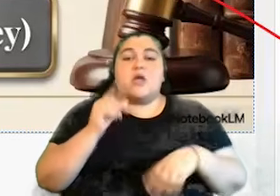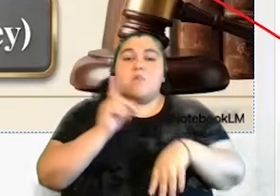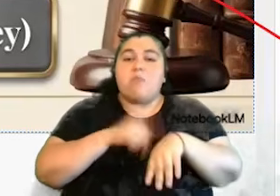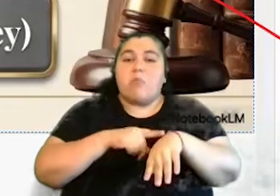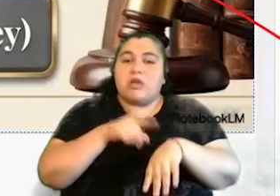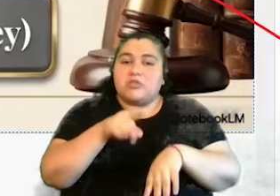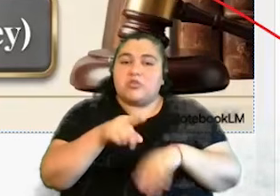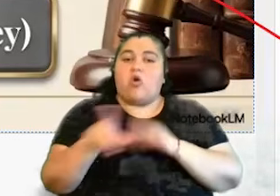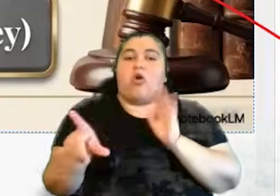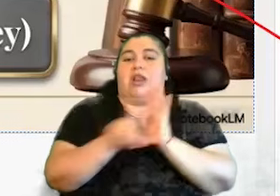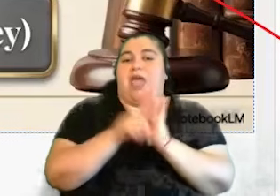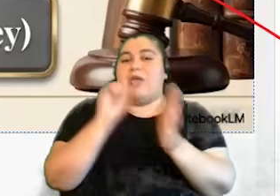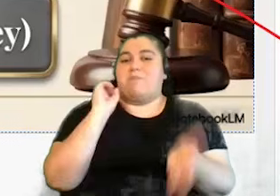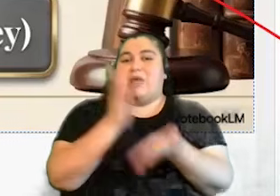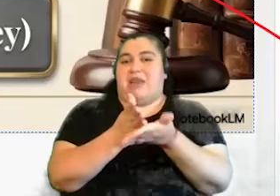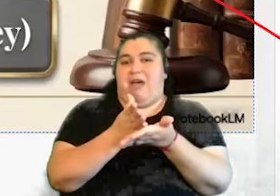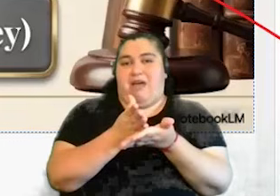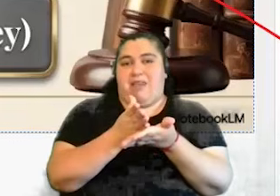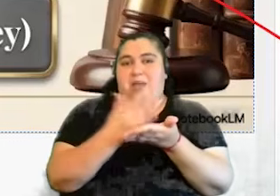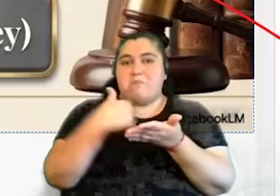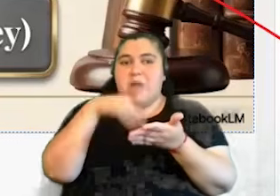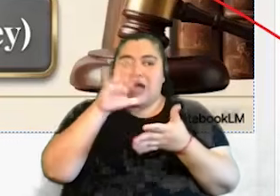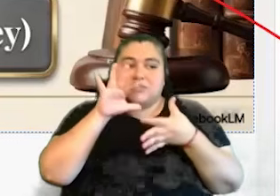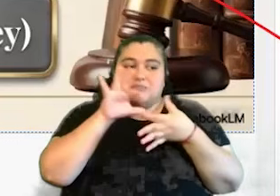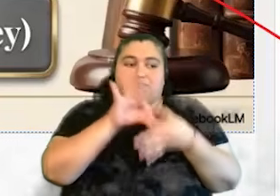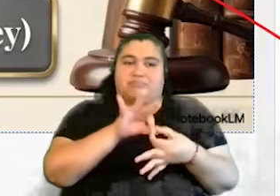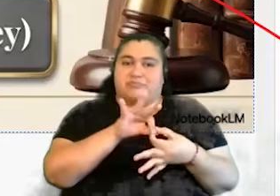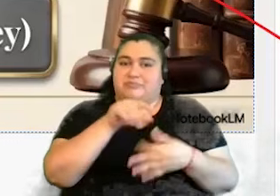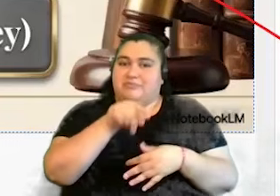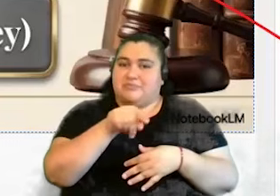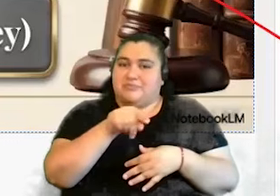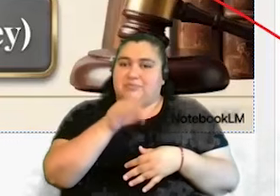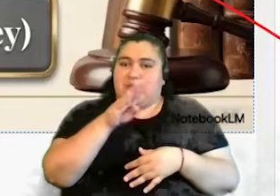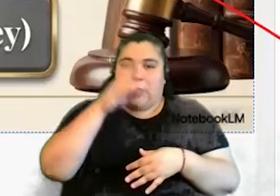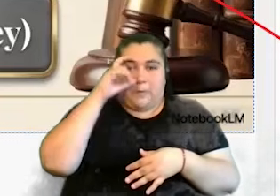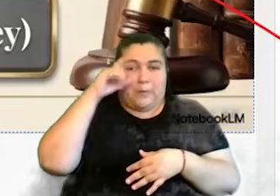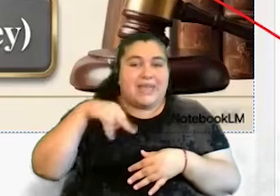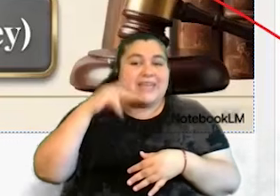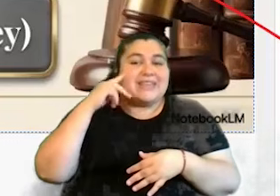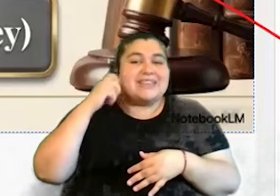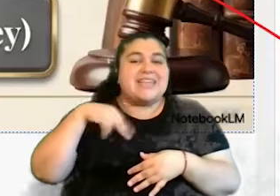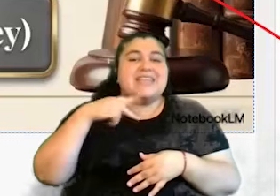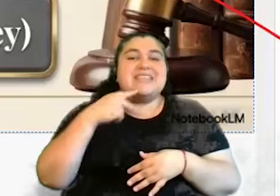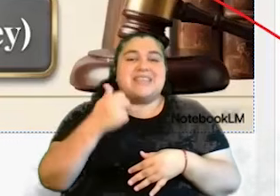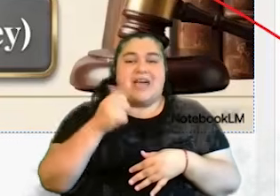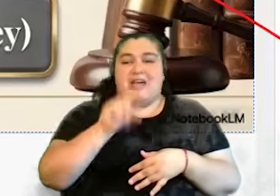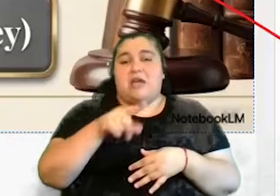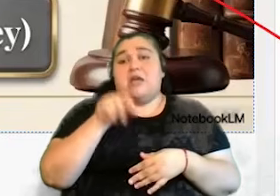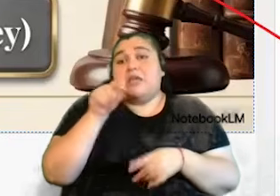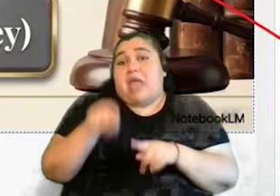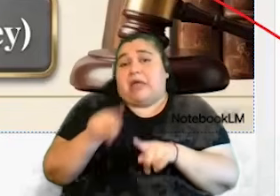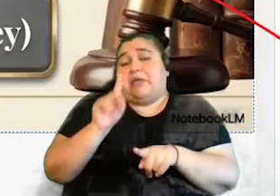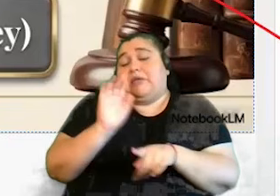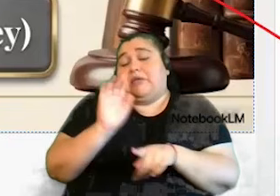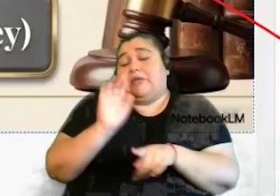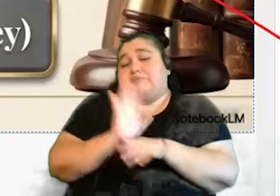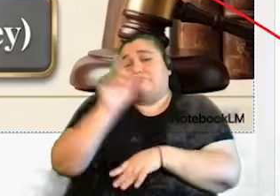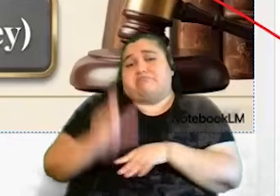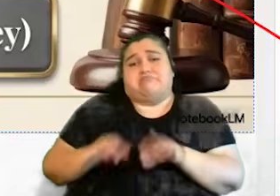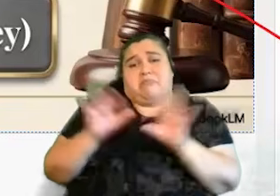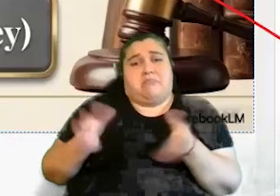ley penal más benigna y en consecuencia sobreseyó al contribuyente. Ahora